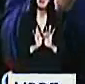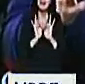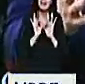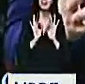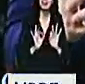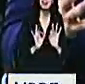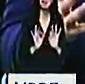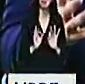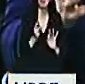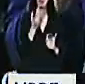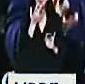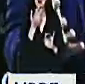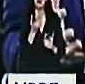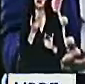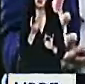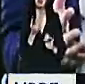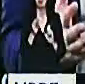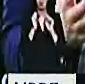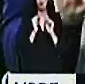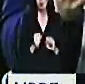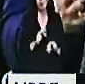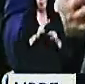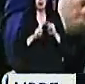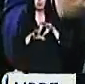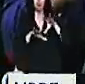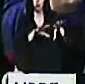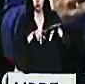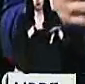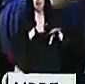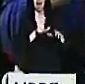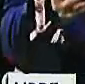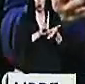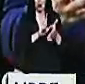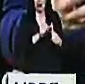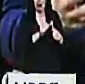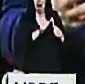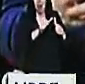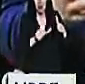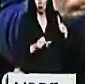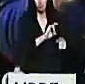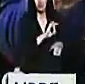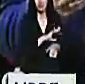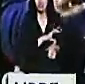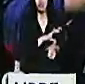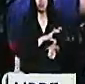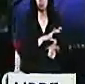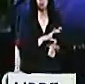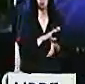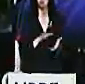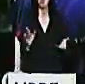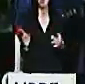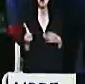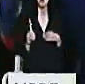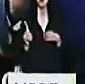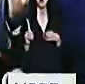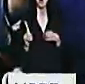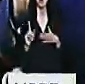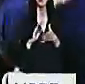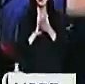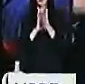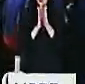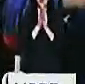que probablemente hay cosas que podemos hacer en el extremo de nuestro país que no se podrían hacer igual o tan bien como se hacen ahí, en vez de ofrecer toda la